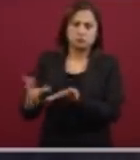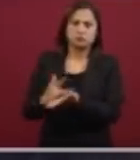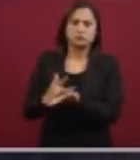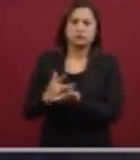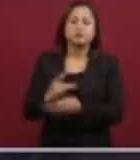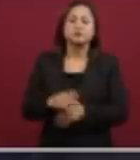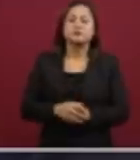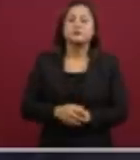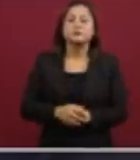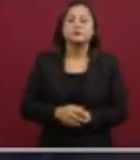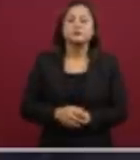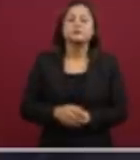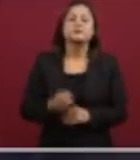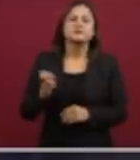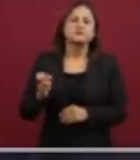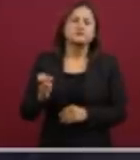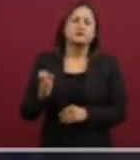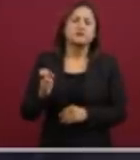una organización,